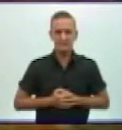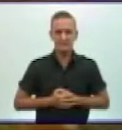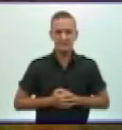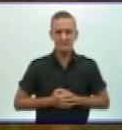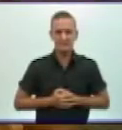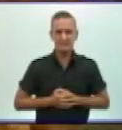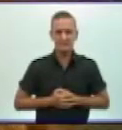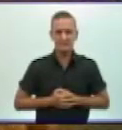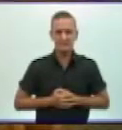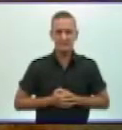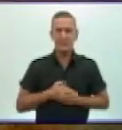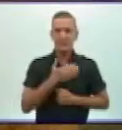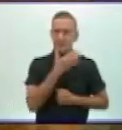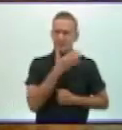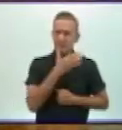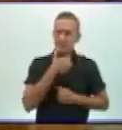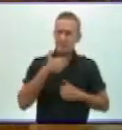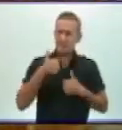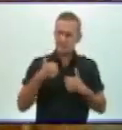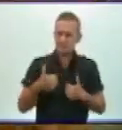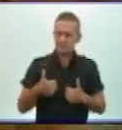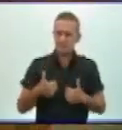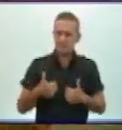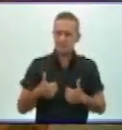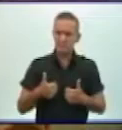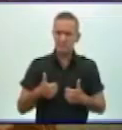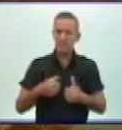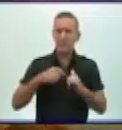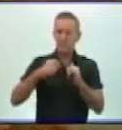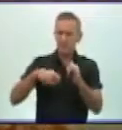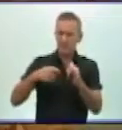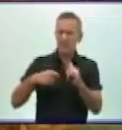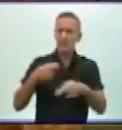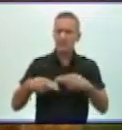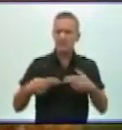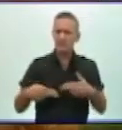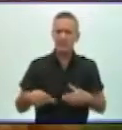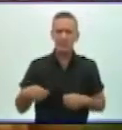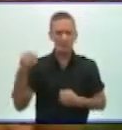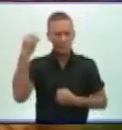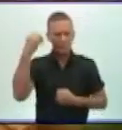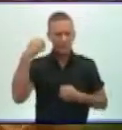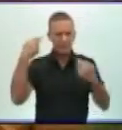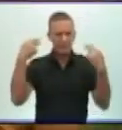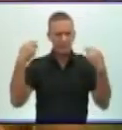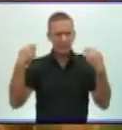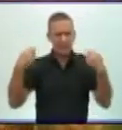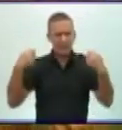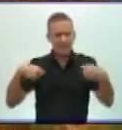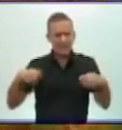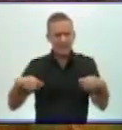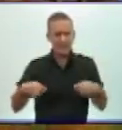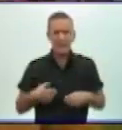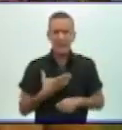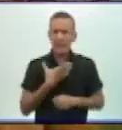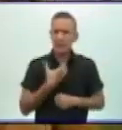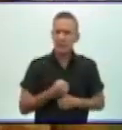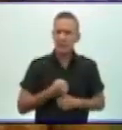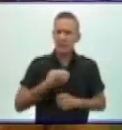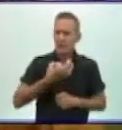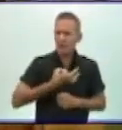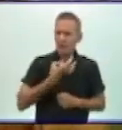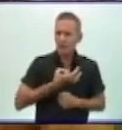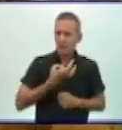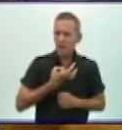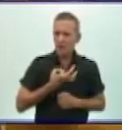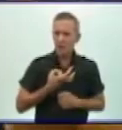Me parece muy bien y excelente la dramatización que hicieron sobre el sentido del deber. Pero lo que me gustaría es que alguien me explicara el conflicto de